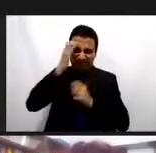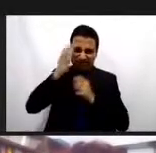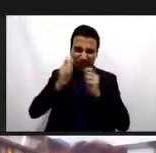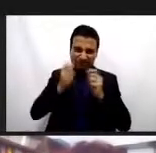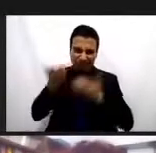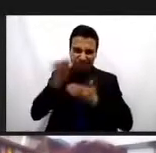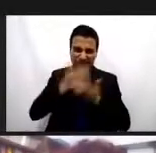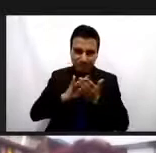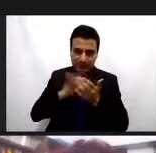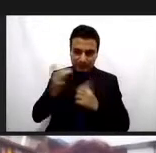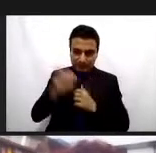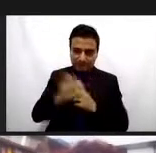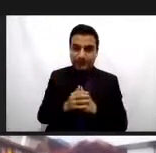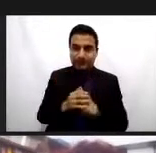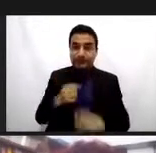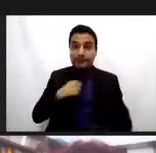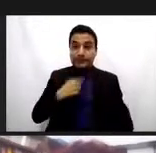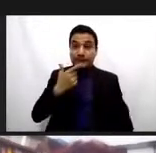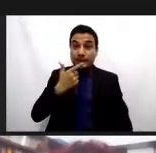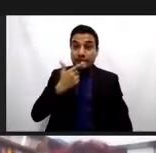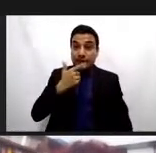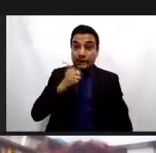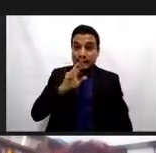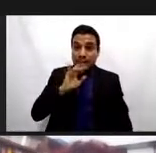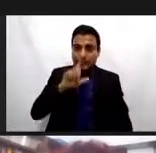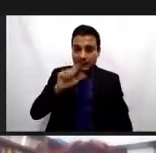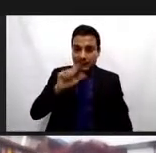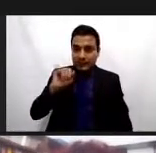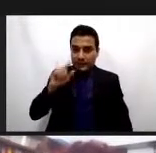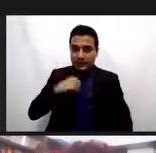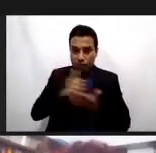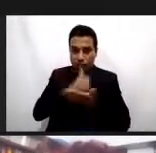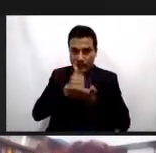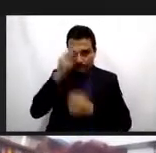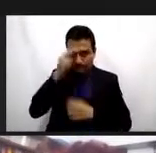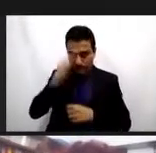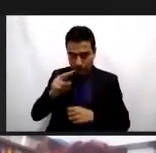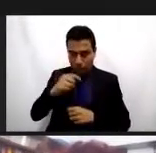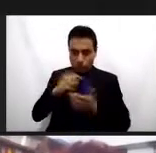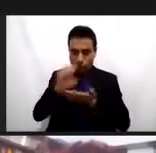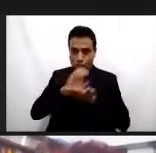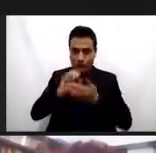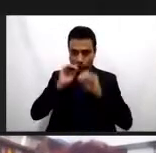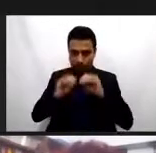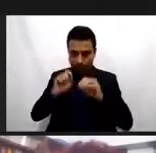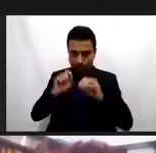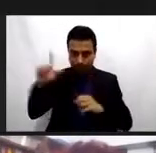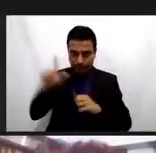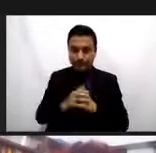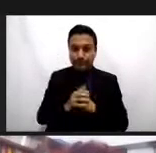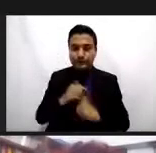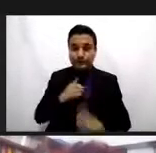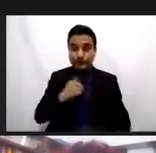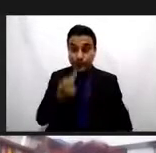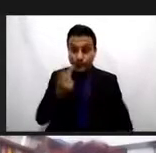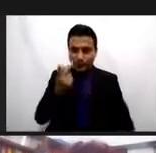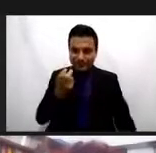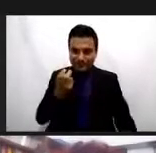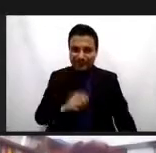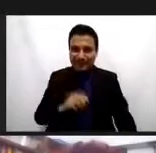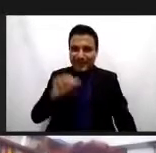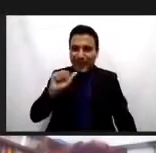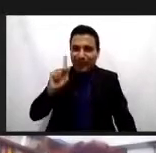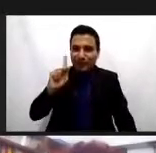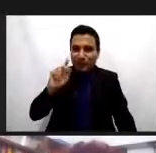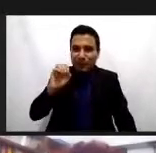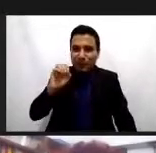compartidos. Gabriel Silva, de la Ciudad de México, escenógrafo. Y mi pregunta, precisamente con esta cuestión de la apofenia, es ¿cómo